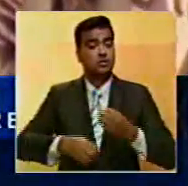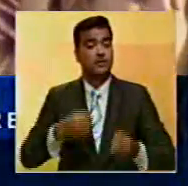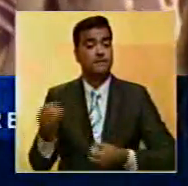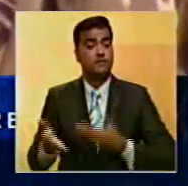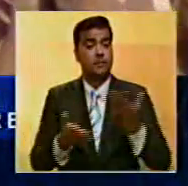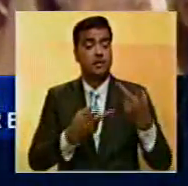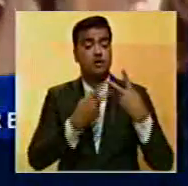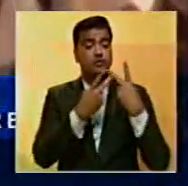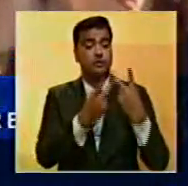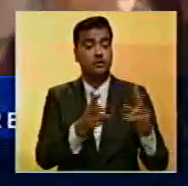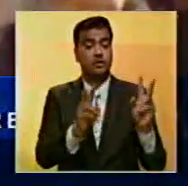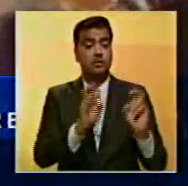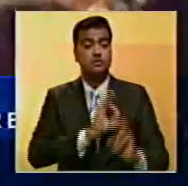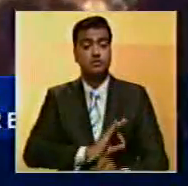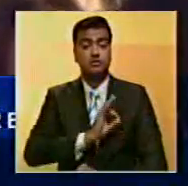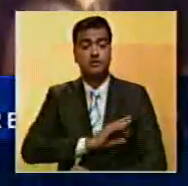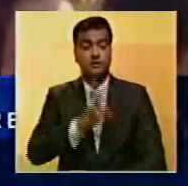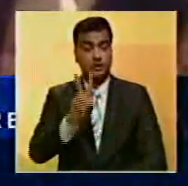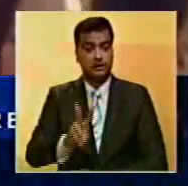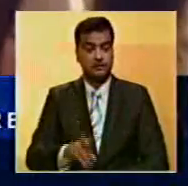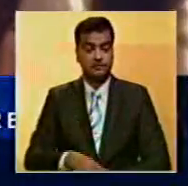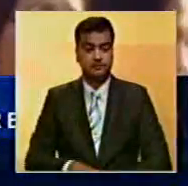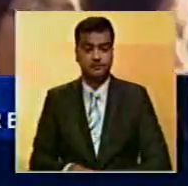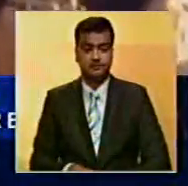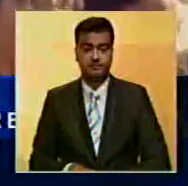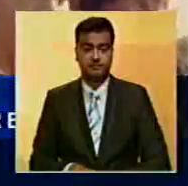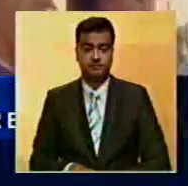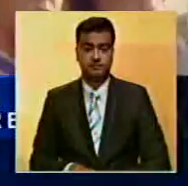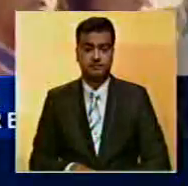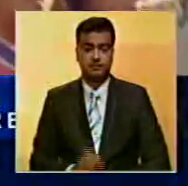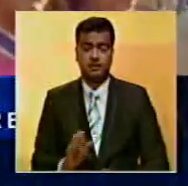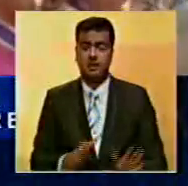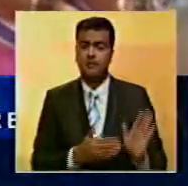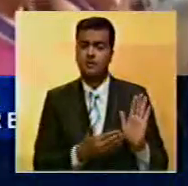los valores de la nueva sociedad venezolana. Entre las propuestas se